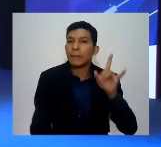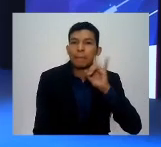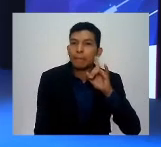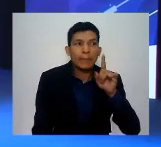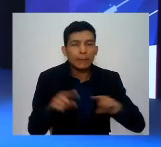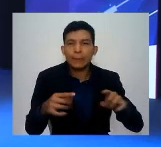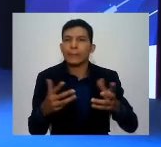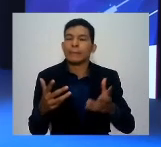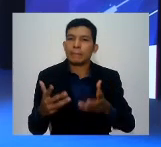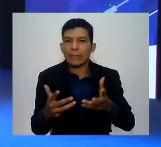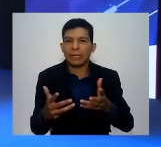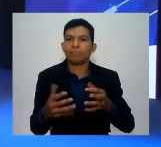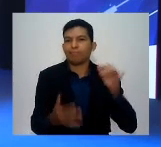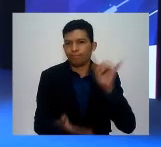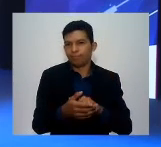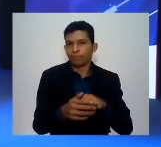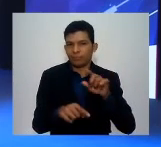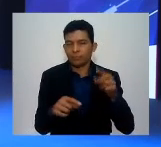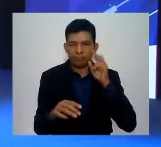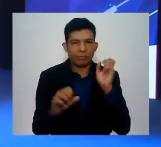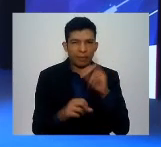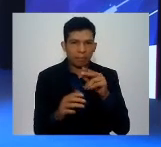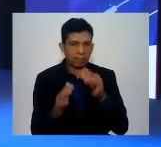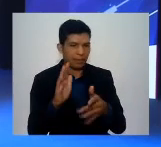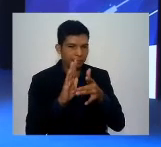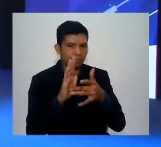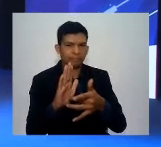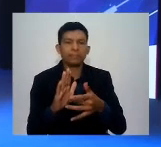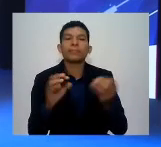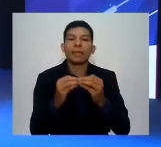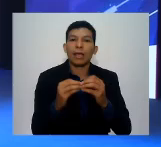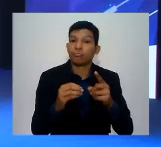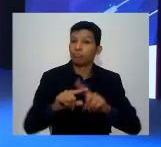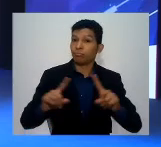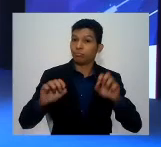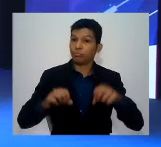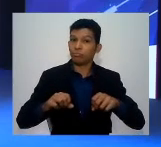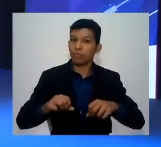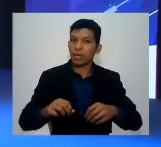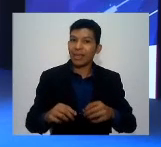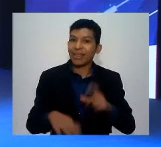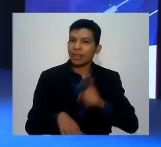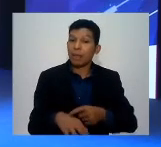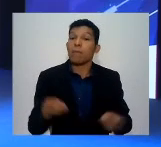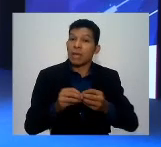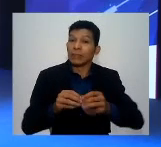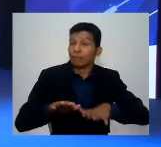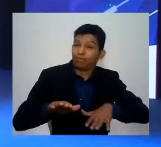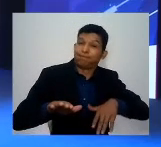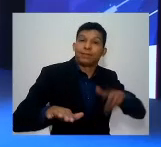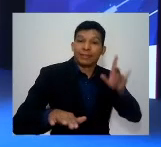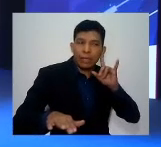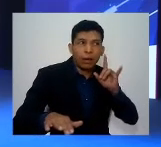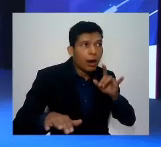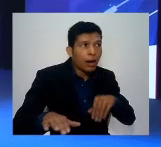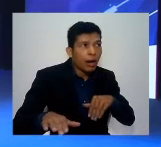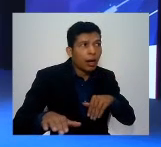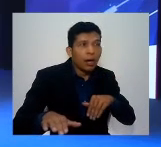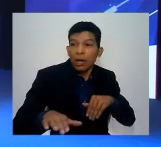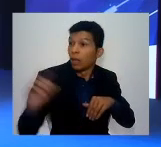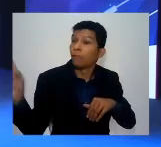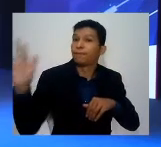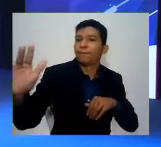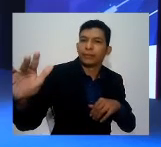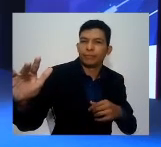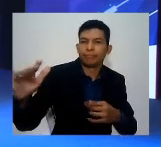muscular. Sin embargo, no creerle a los anuncios comerciales en televisión